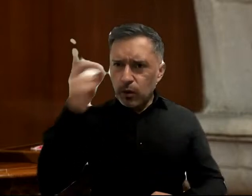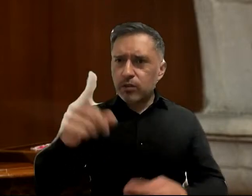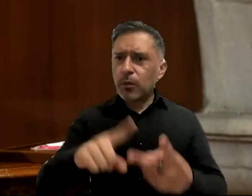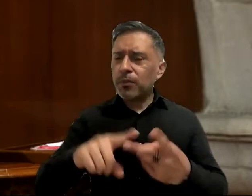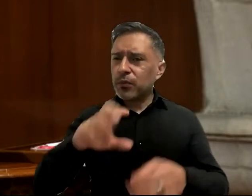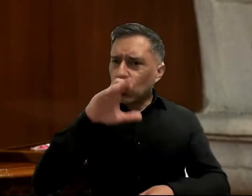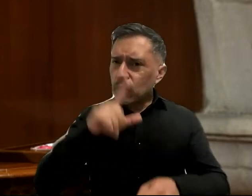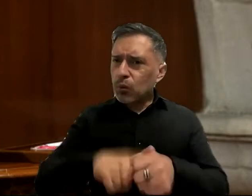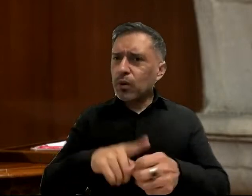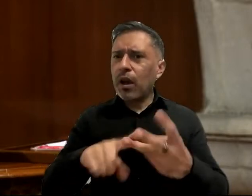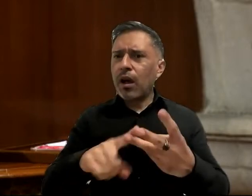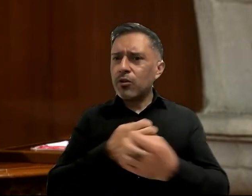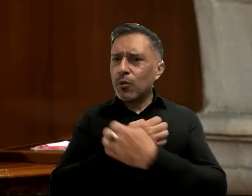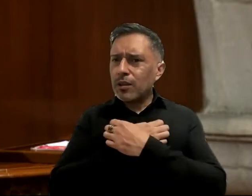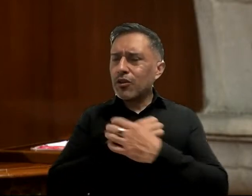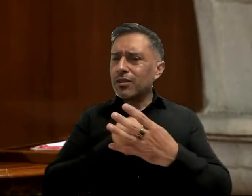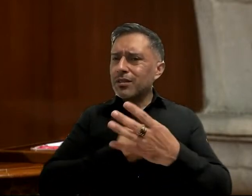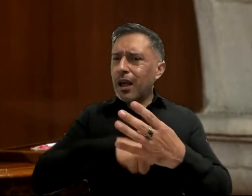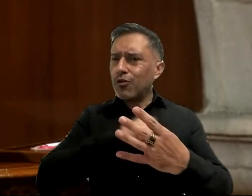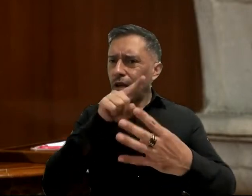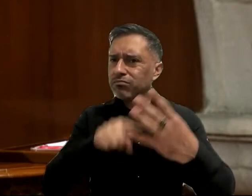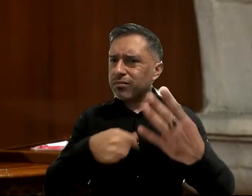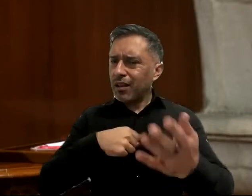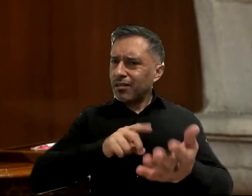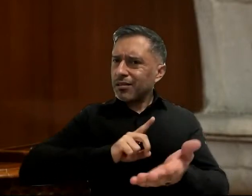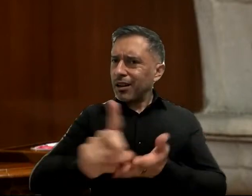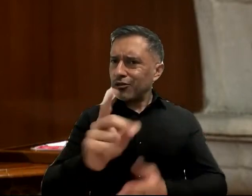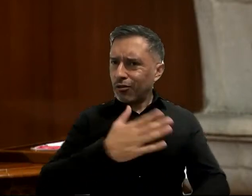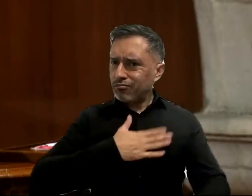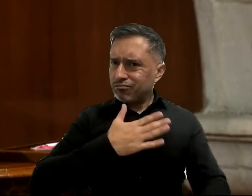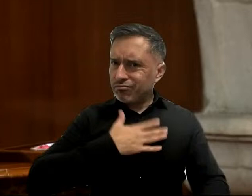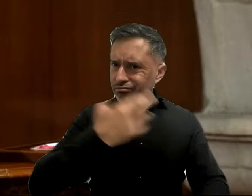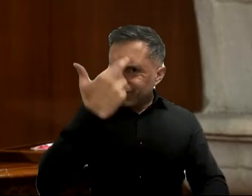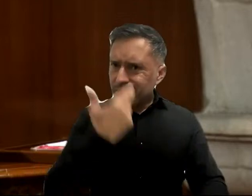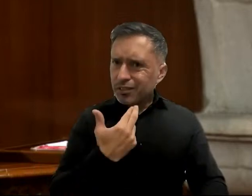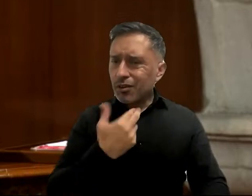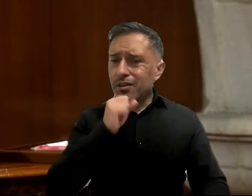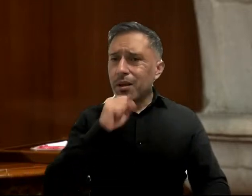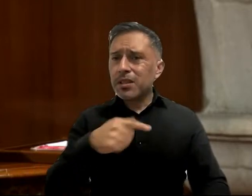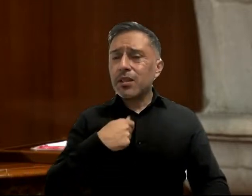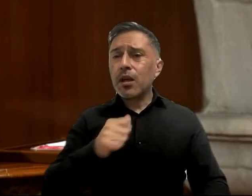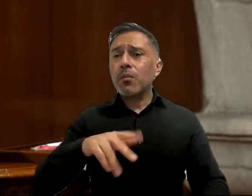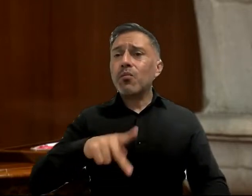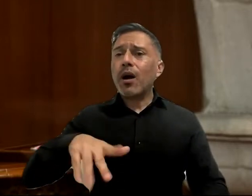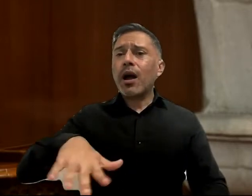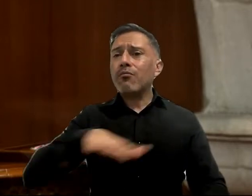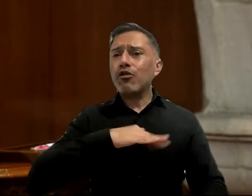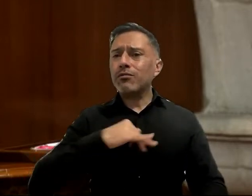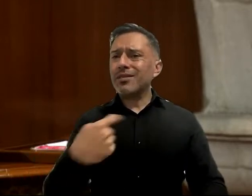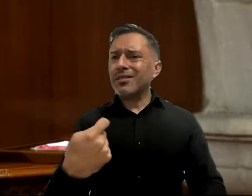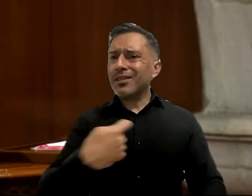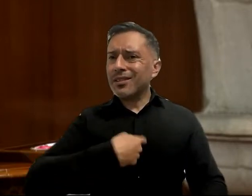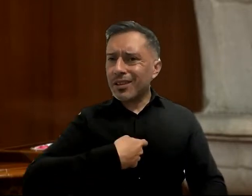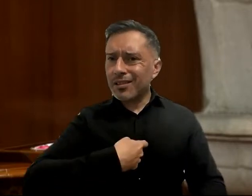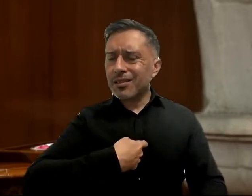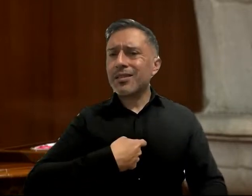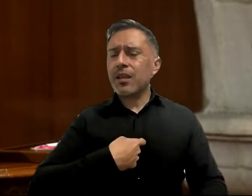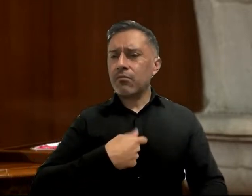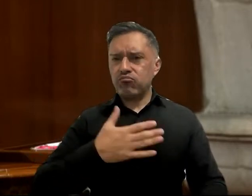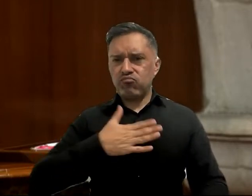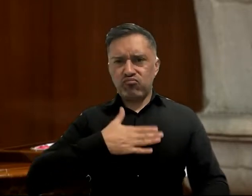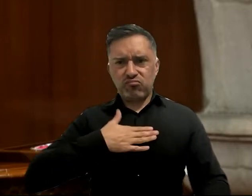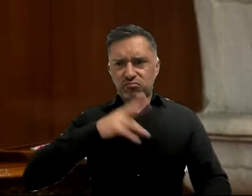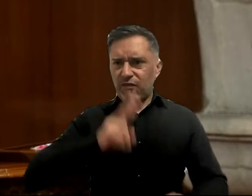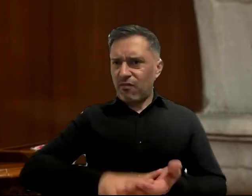la salud. Exigimos que se nos reconozca como pueblos con identidad y dignidad propia. No queremos